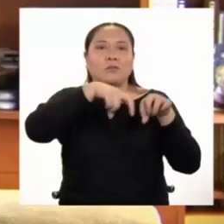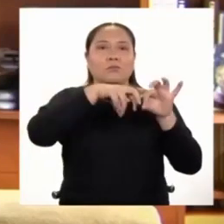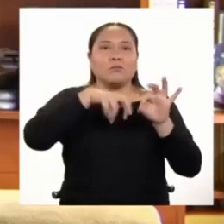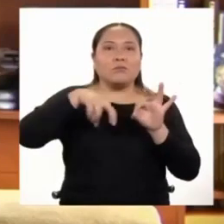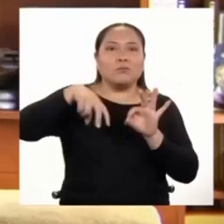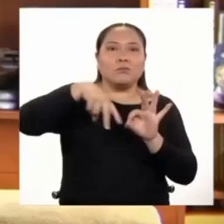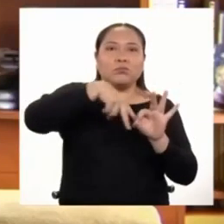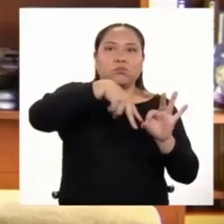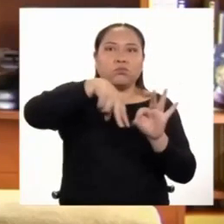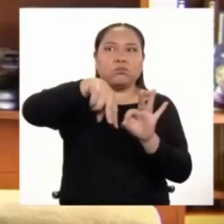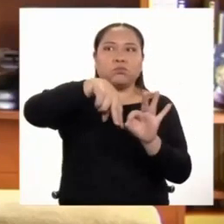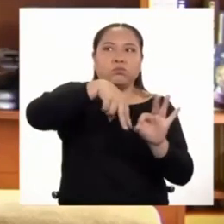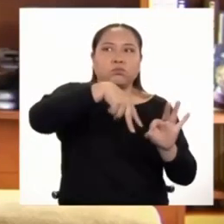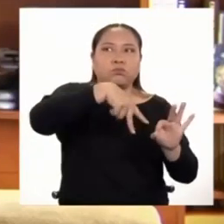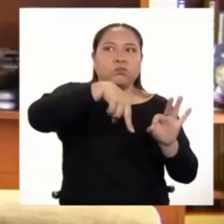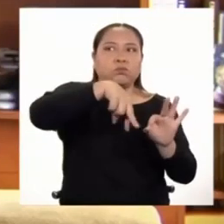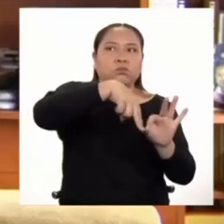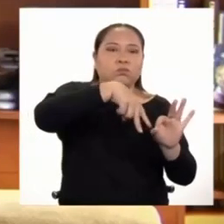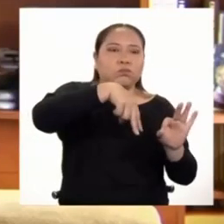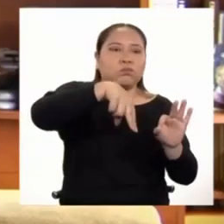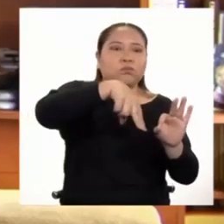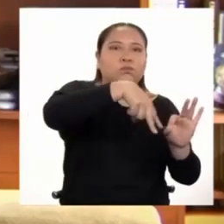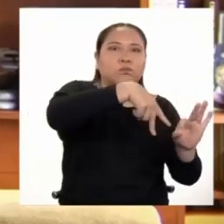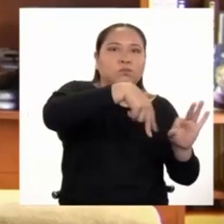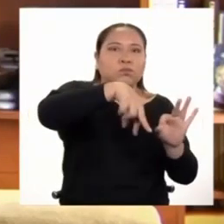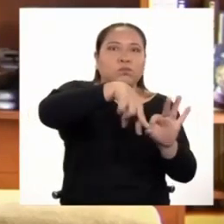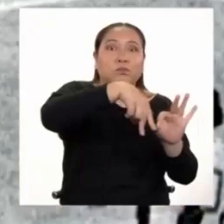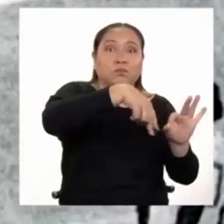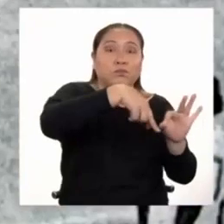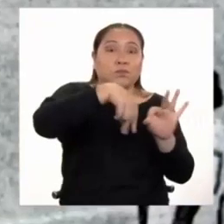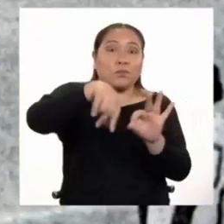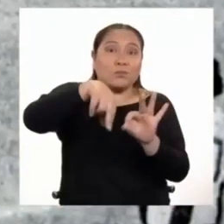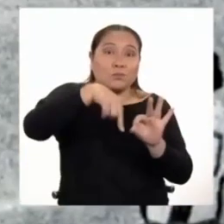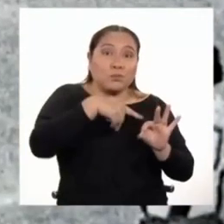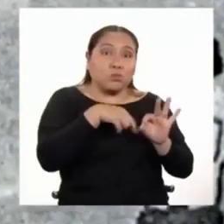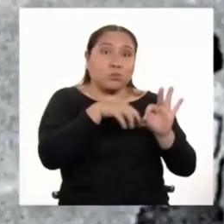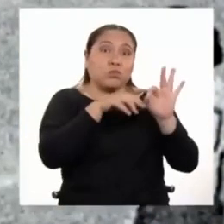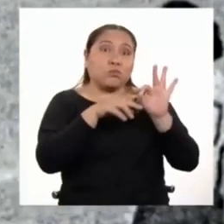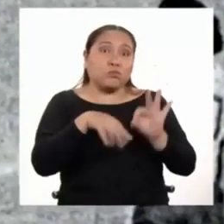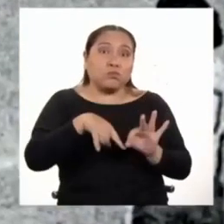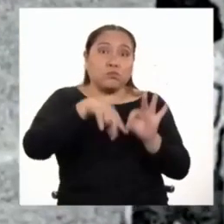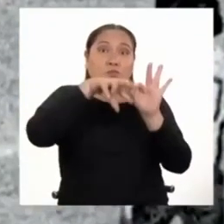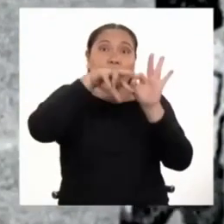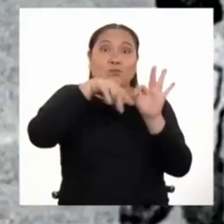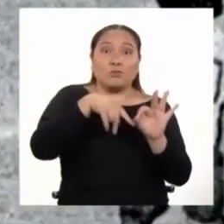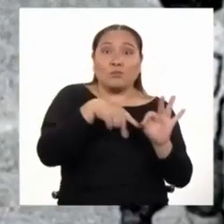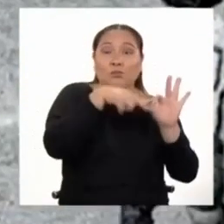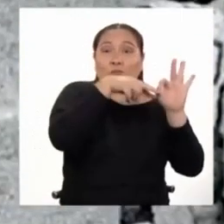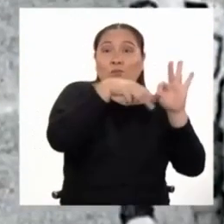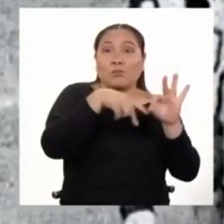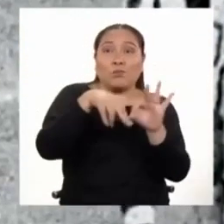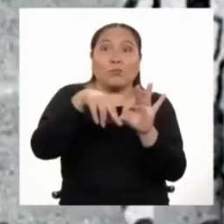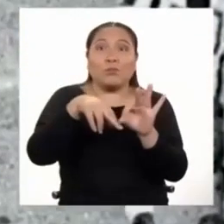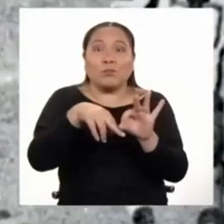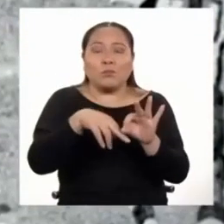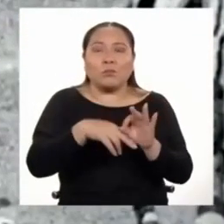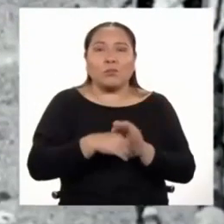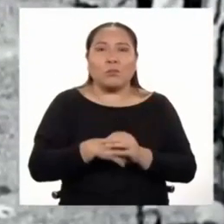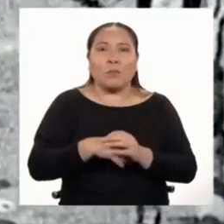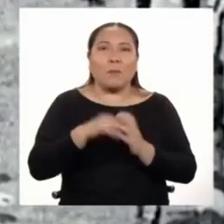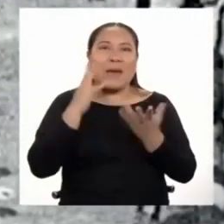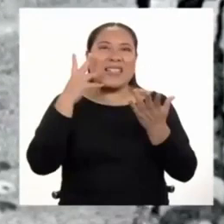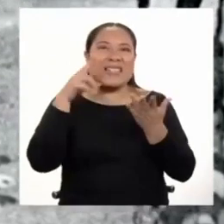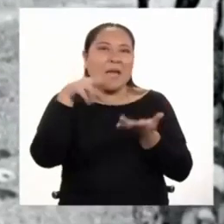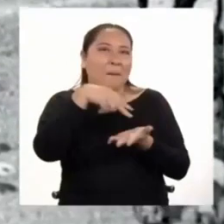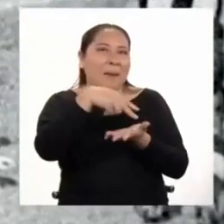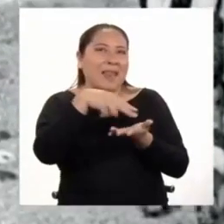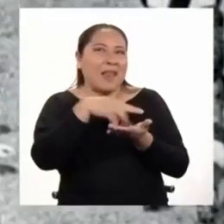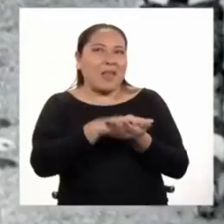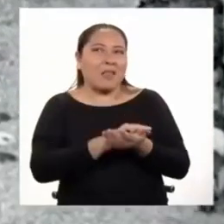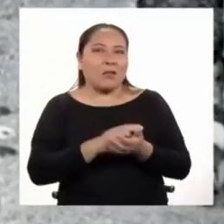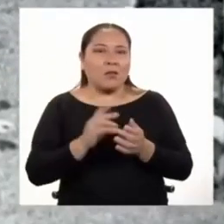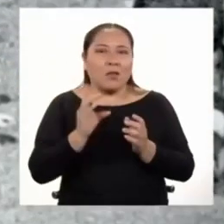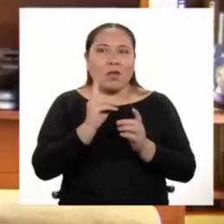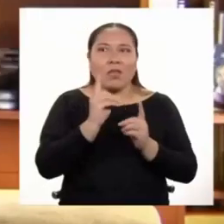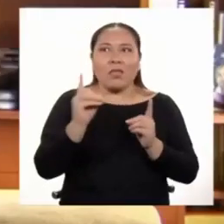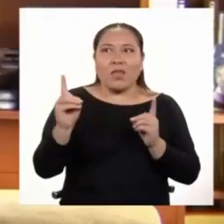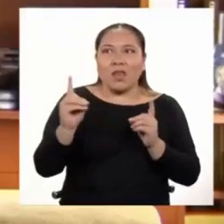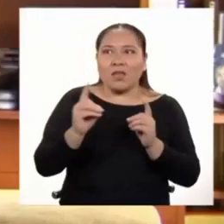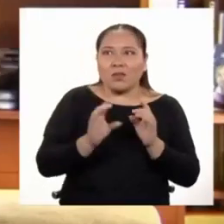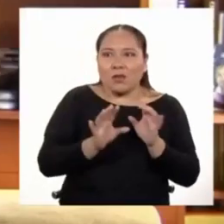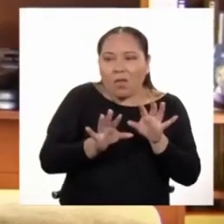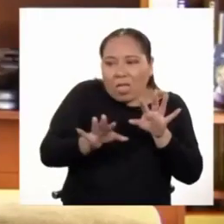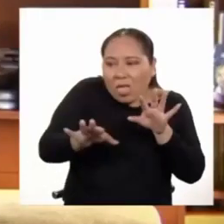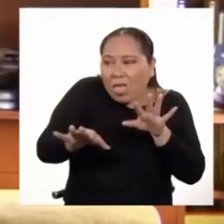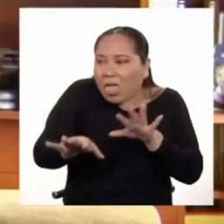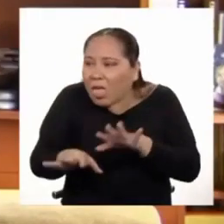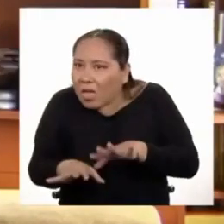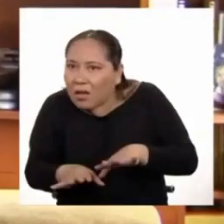Ballesteros, un clásico moderno en el año 7-2, ¿no? Se llevó a Ballesteros por el lado derecho, lo hizo gatear. El